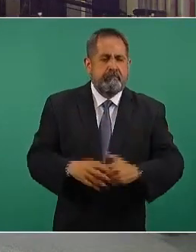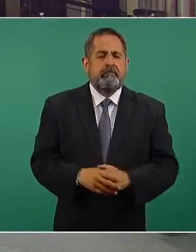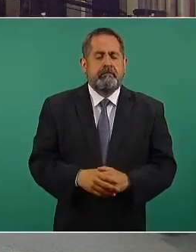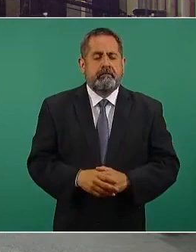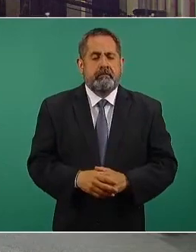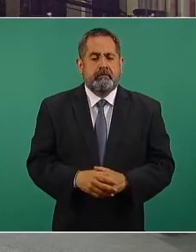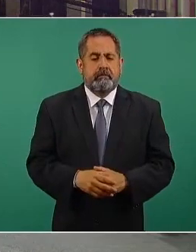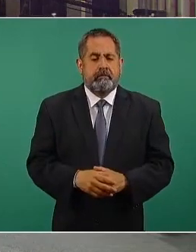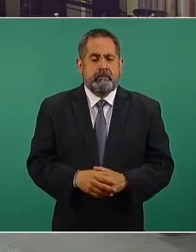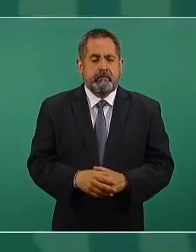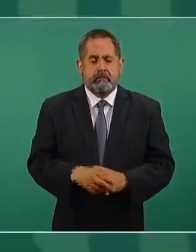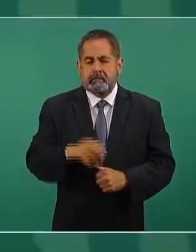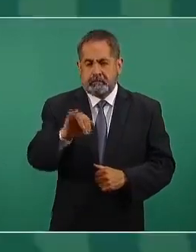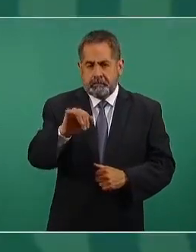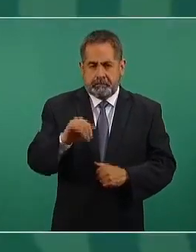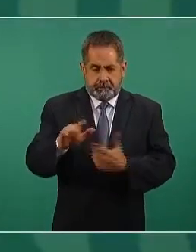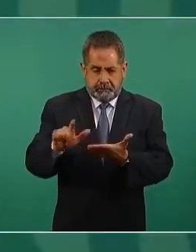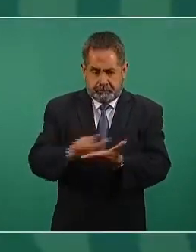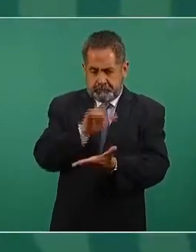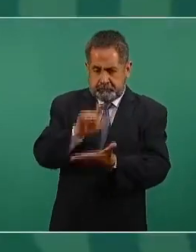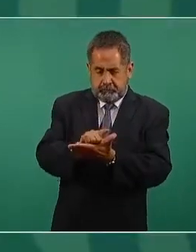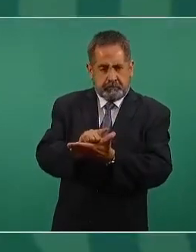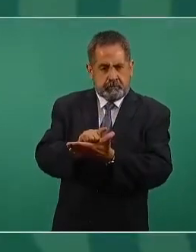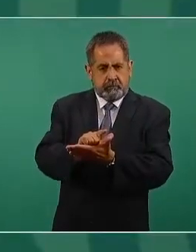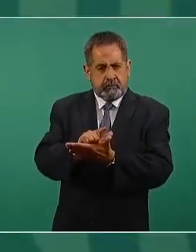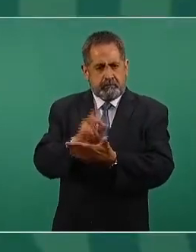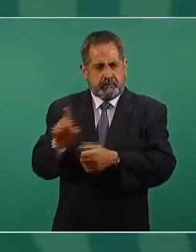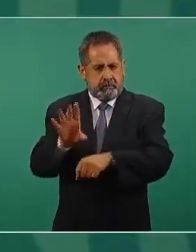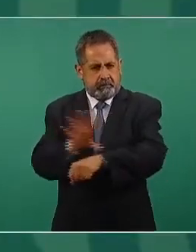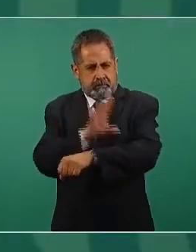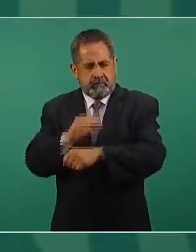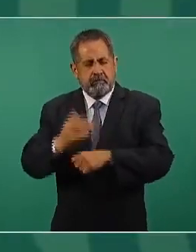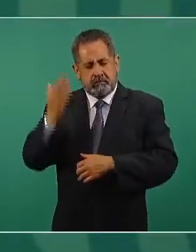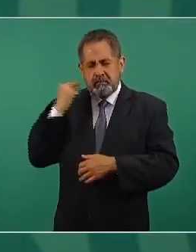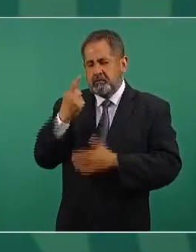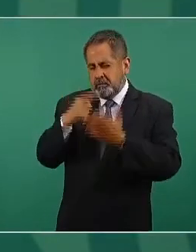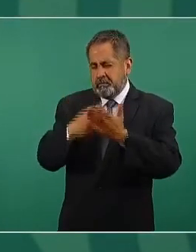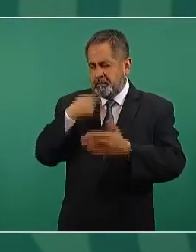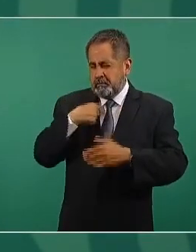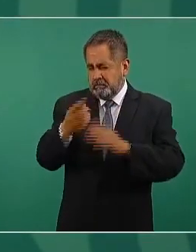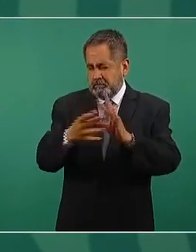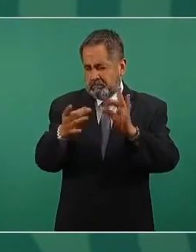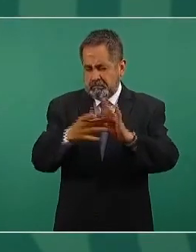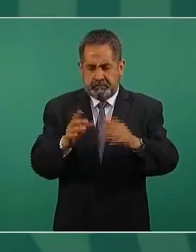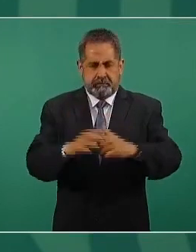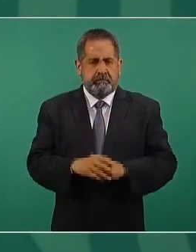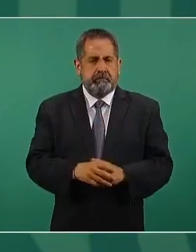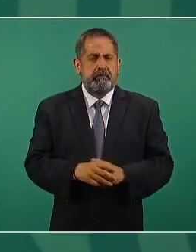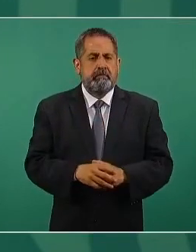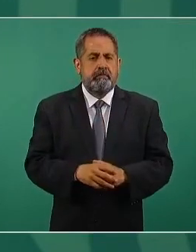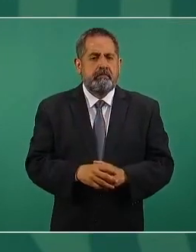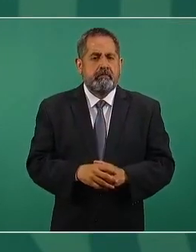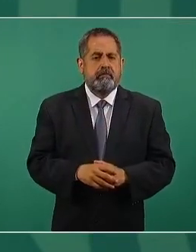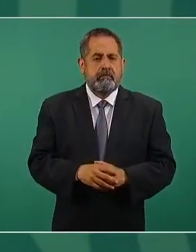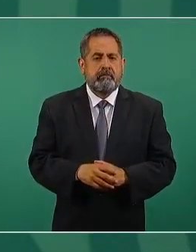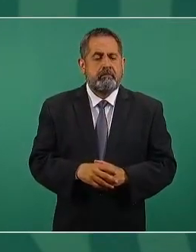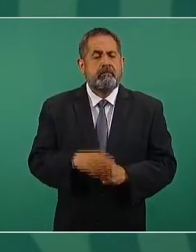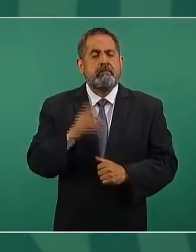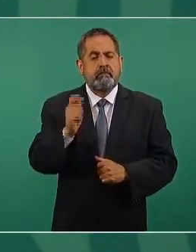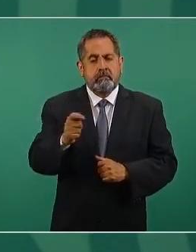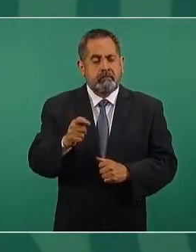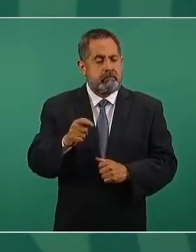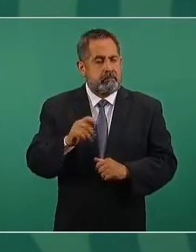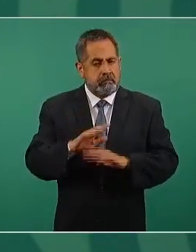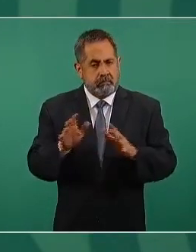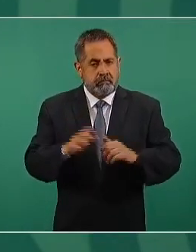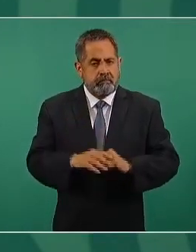con la llamada reforma energética, lo expliqué aquí en una ocasión, se entregaron